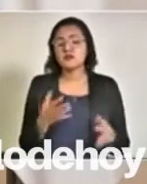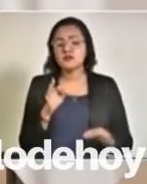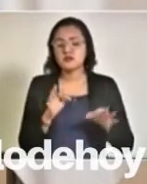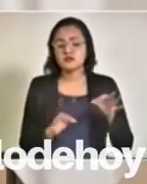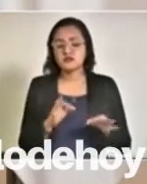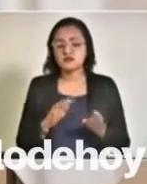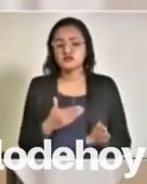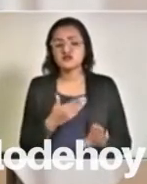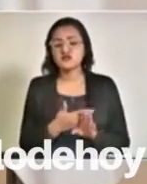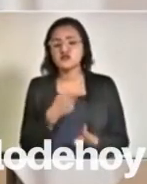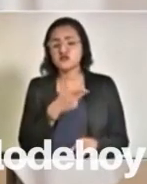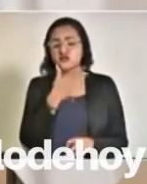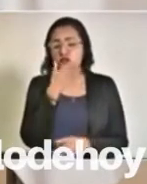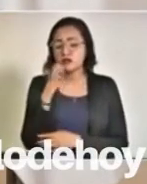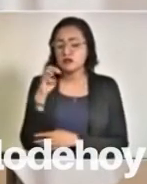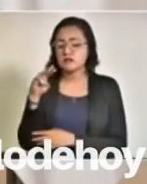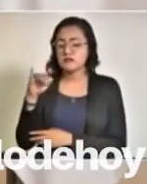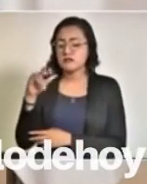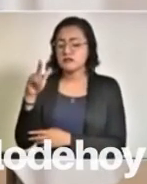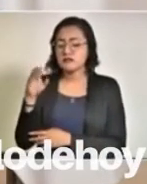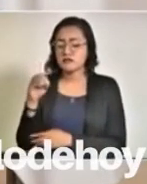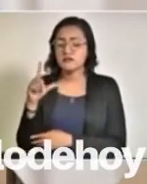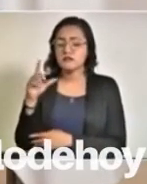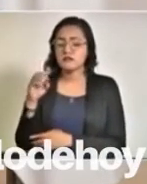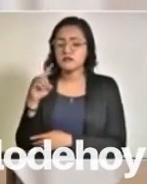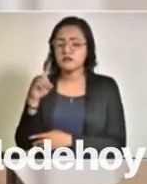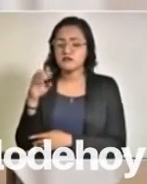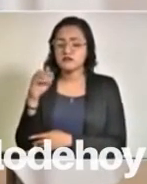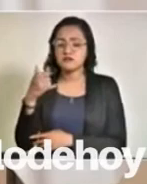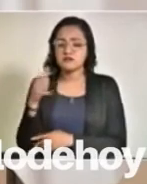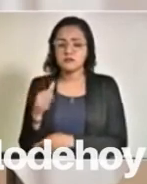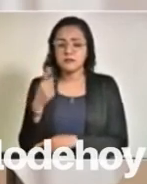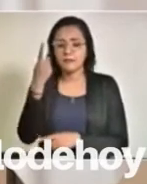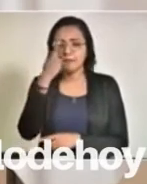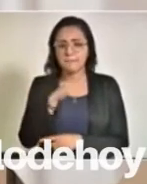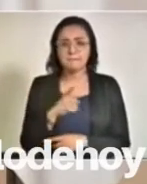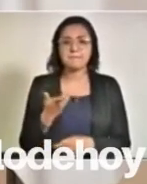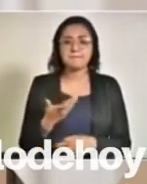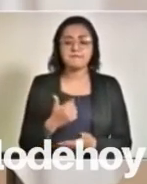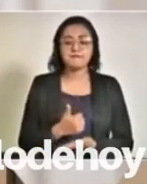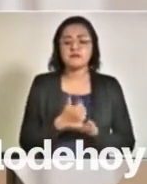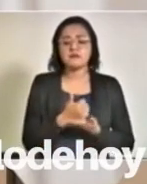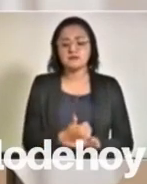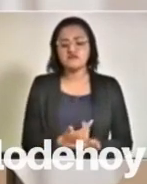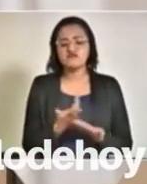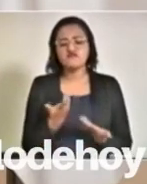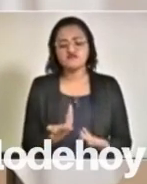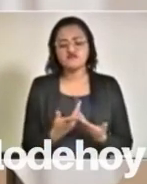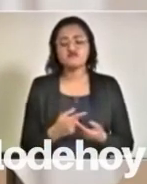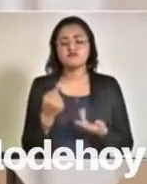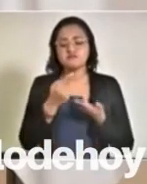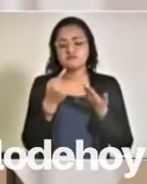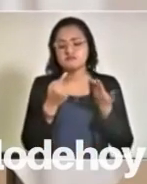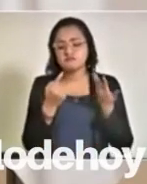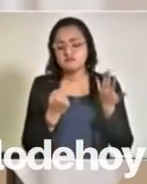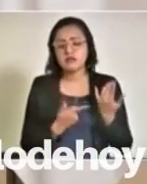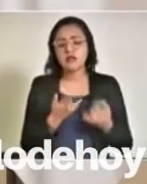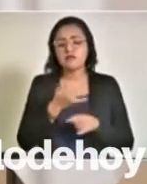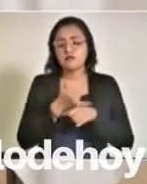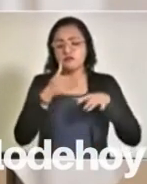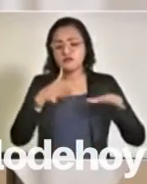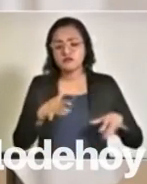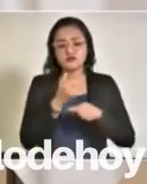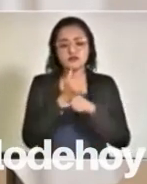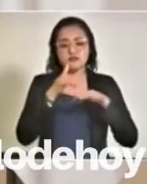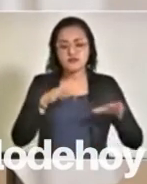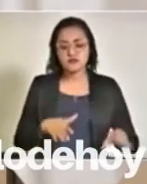contra de emilio lozoya para y aportar datos mediante